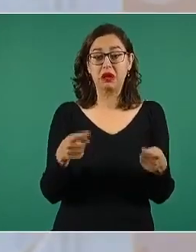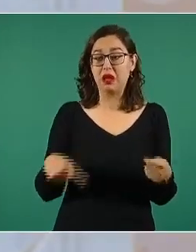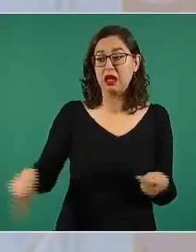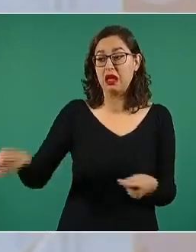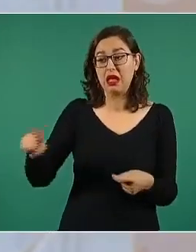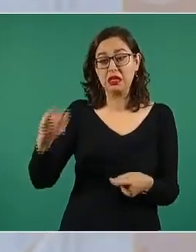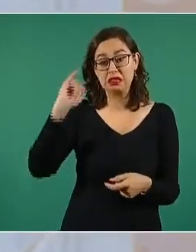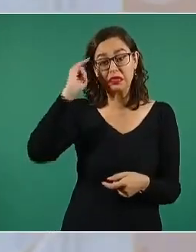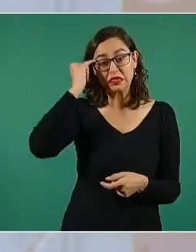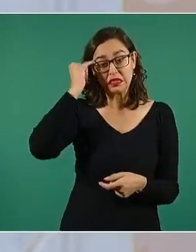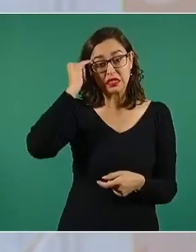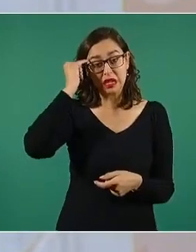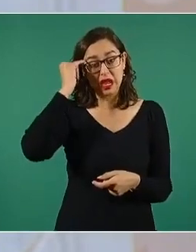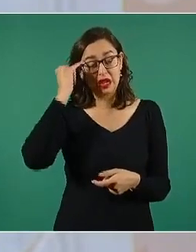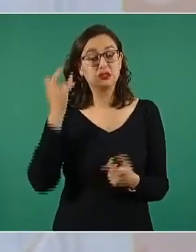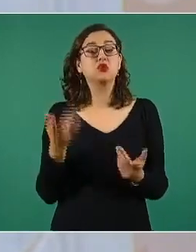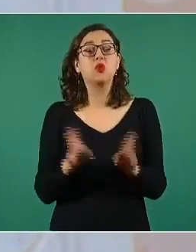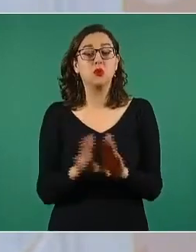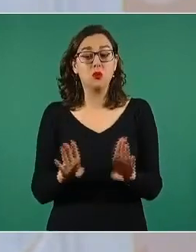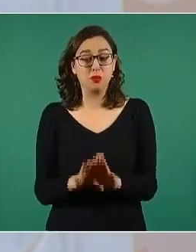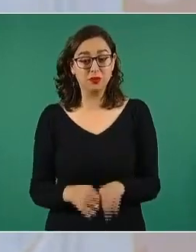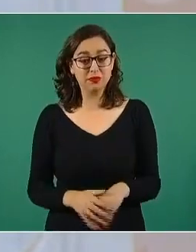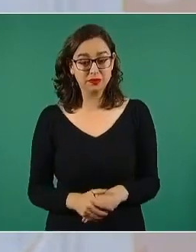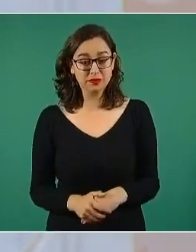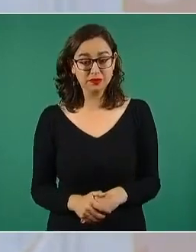2 opciones: